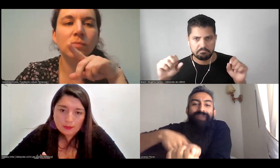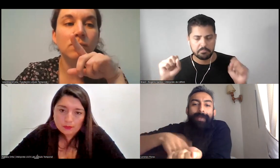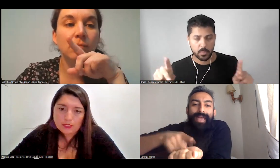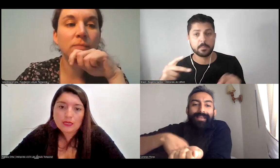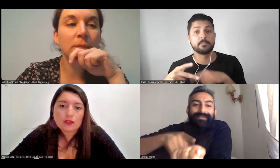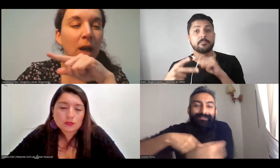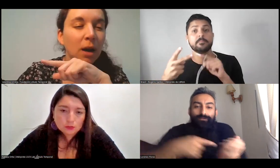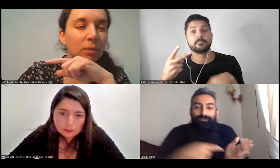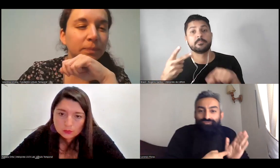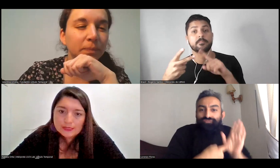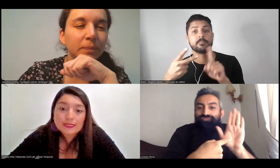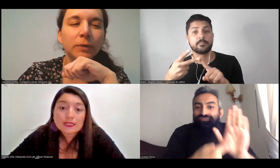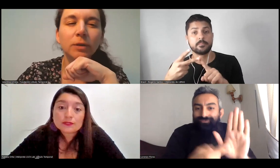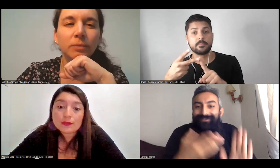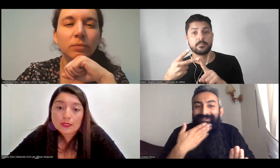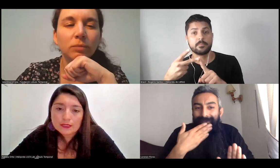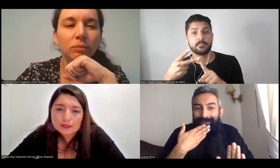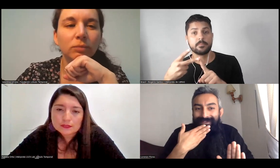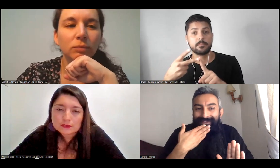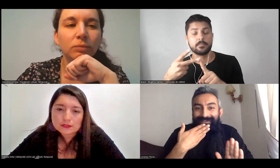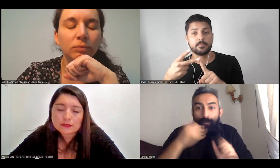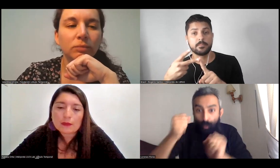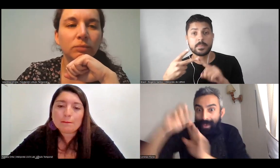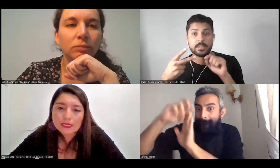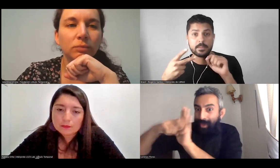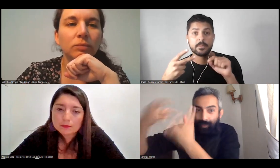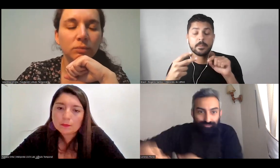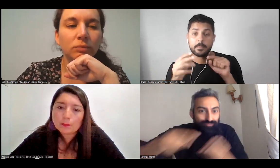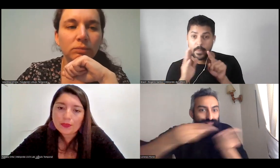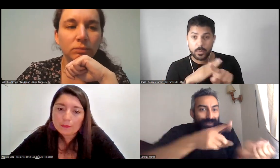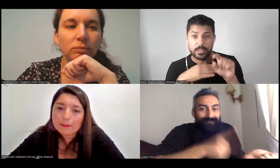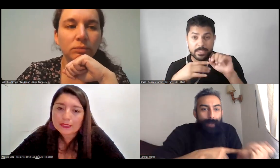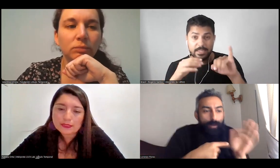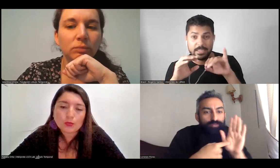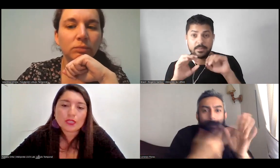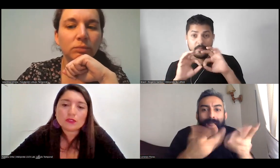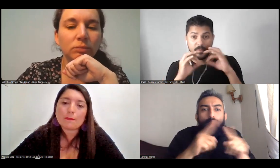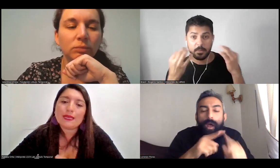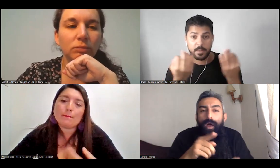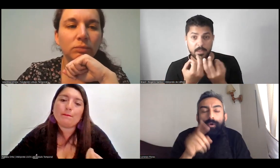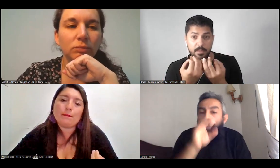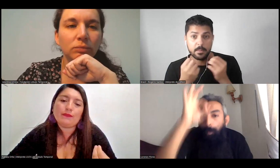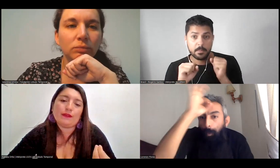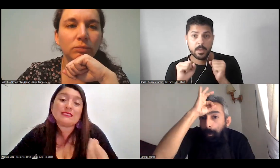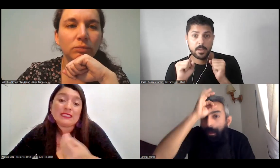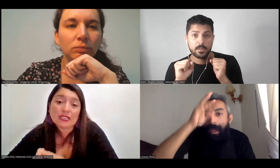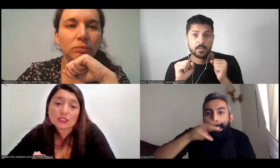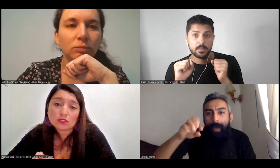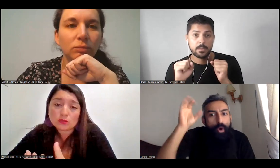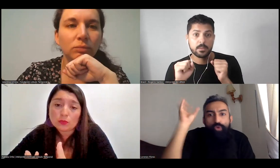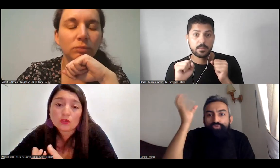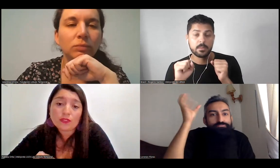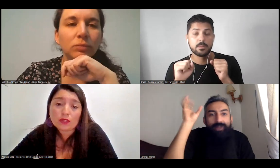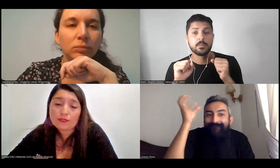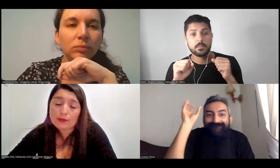Esa es la primera pregunta. La segunda pregunta es si las familias también pueden ver, si el proyecto también le va a facilitar